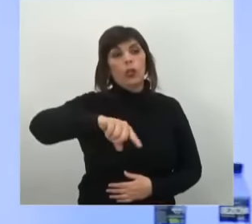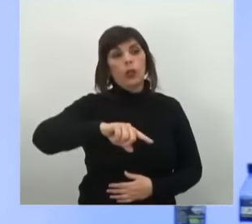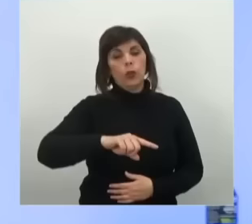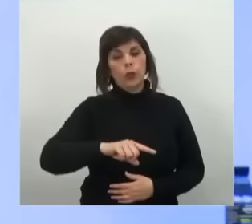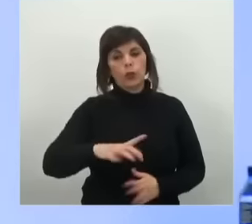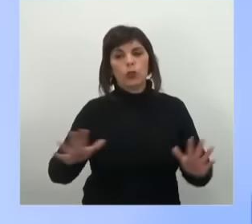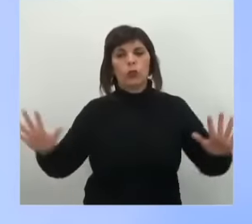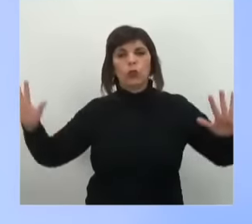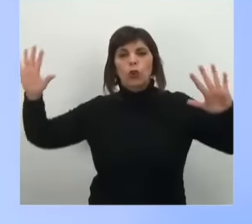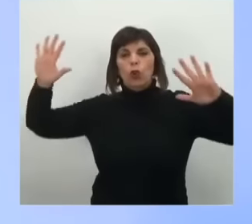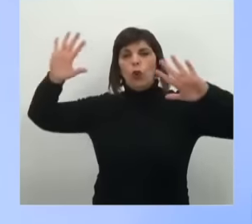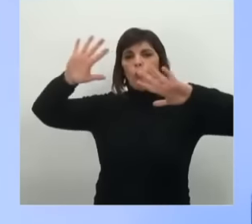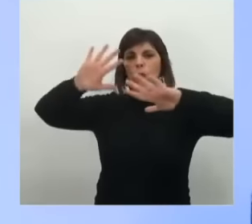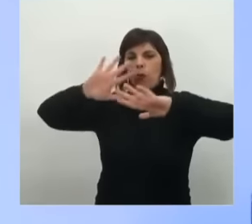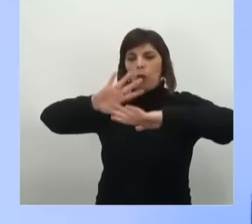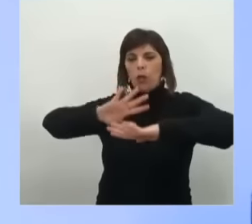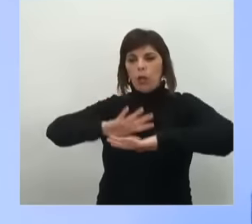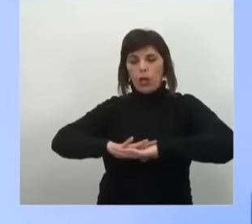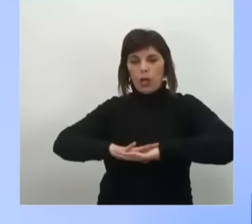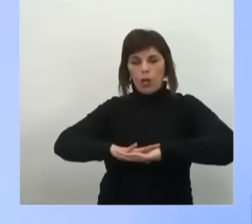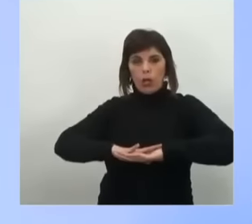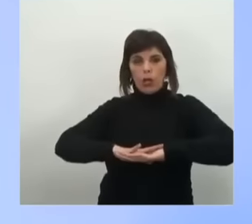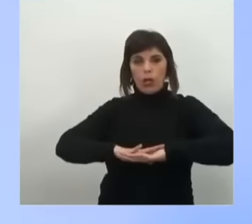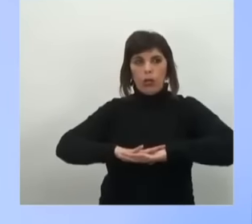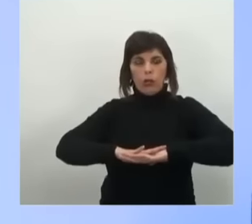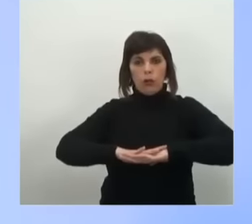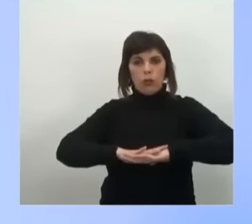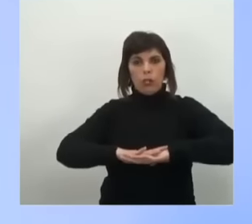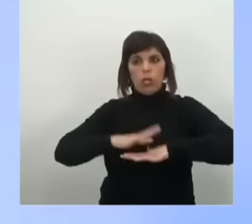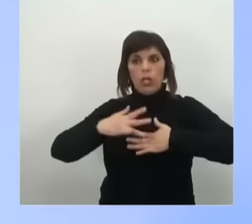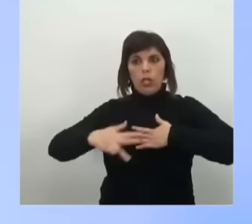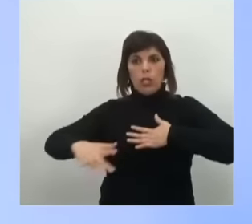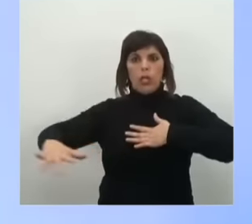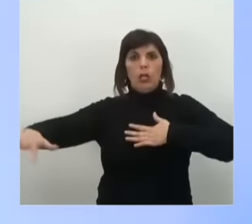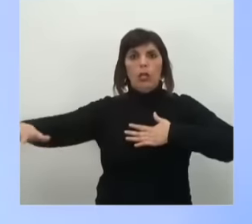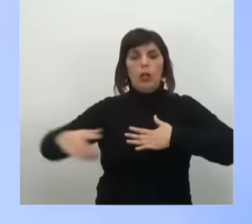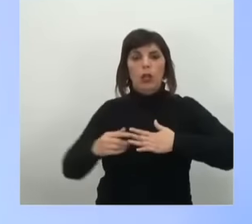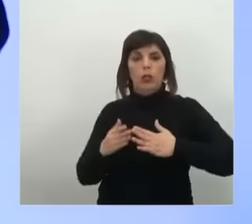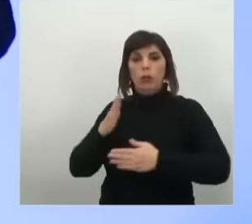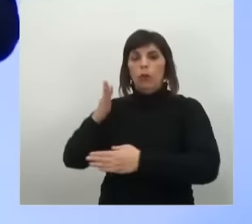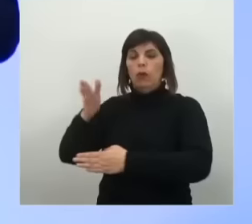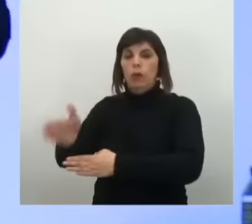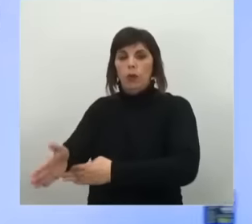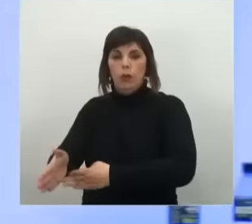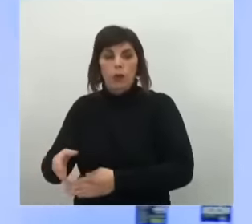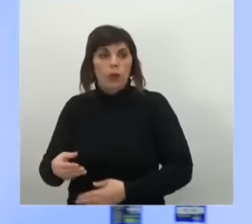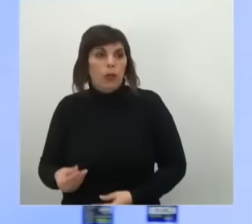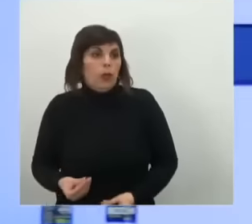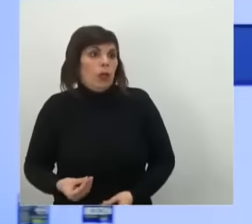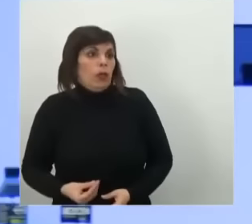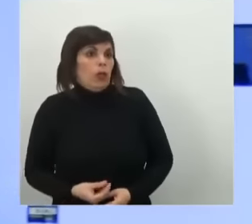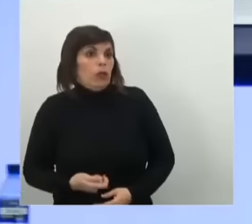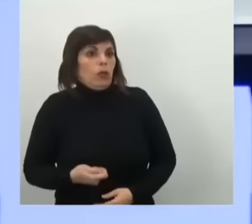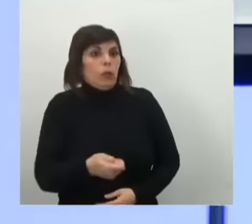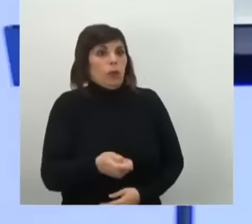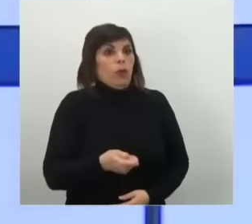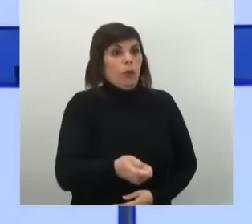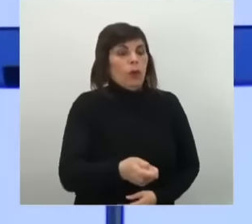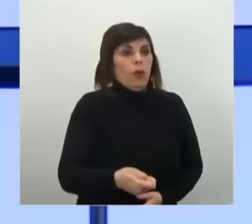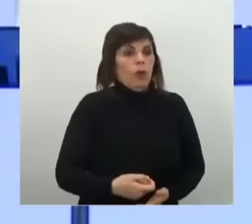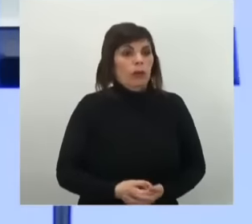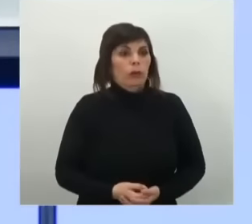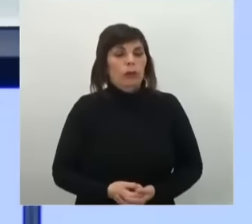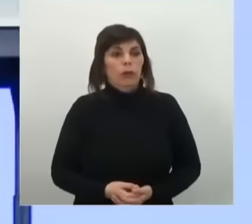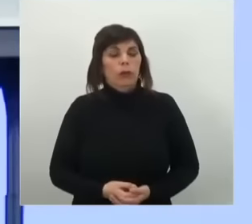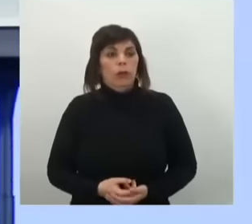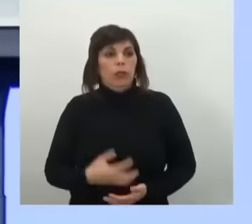de la noche Qué vamos a hacer le vamos a provocar Y si le vamos a provocar por consecuencia se va